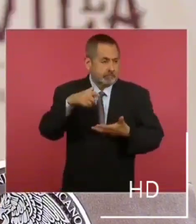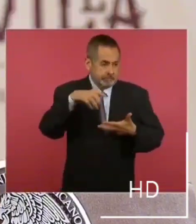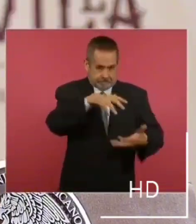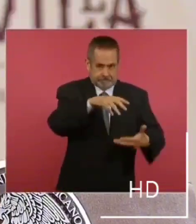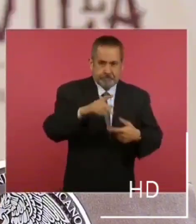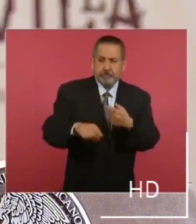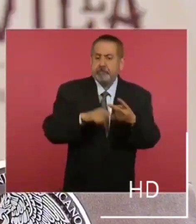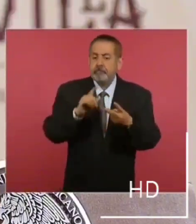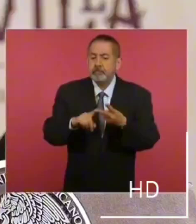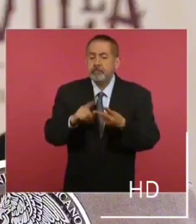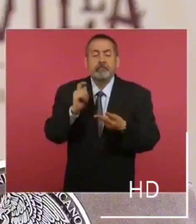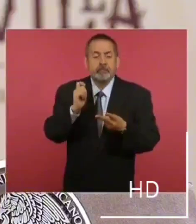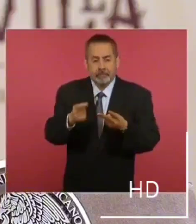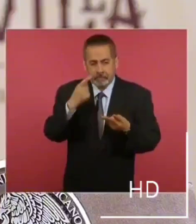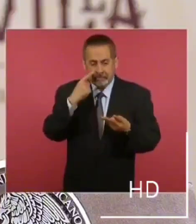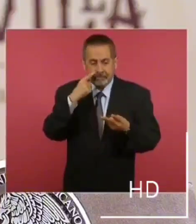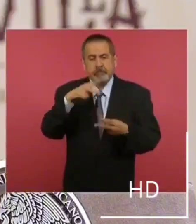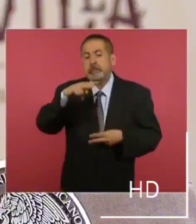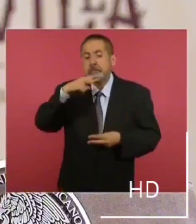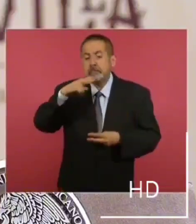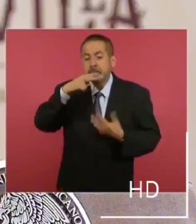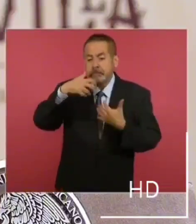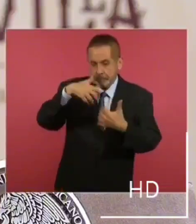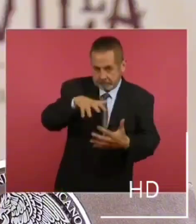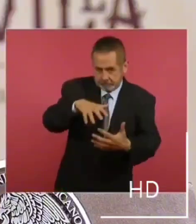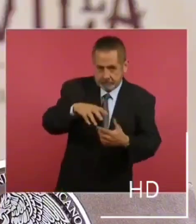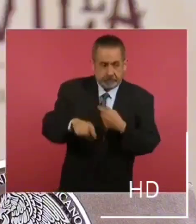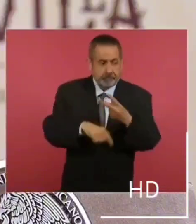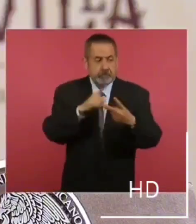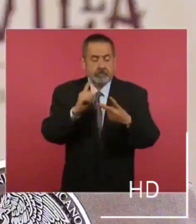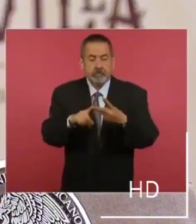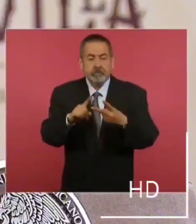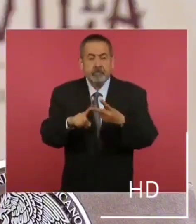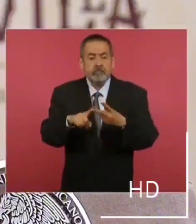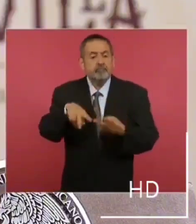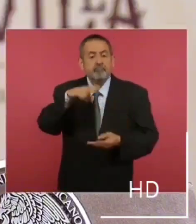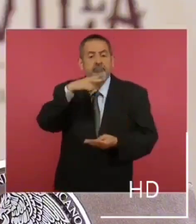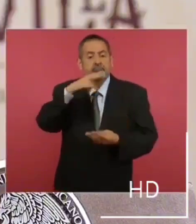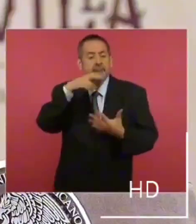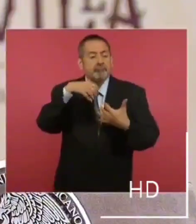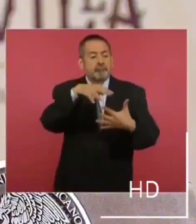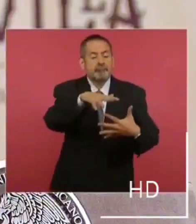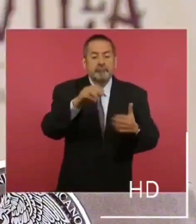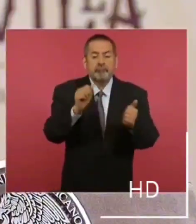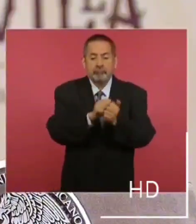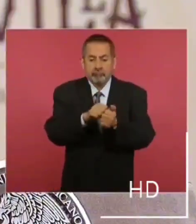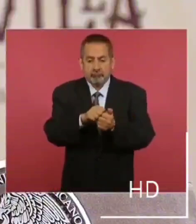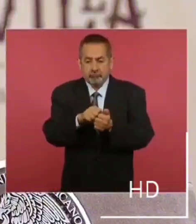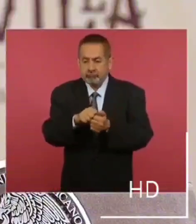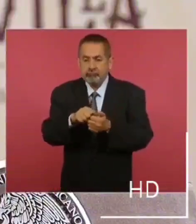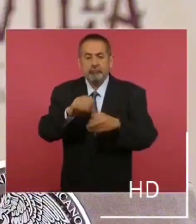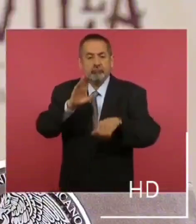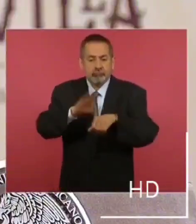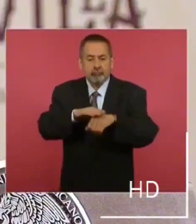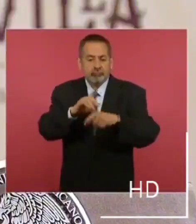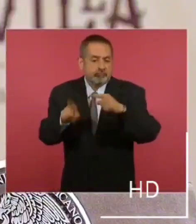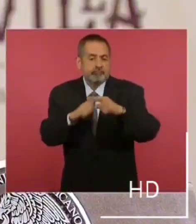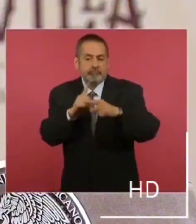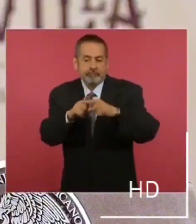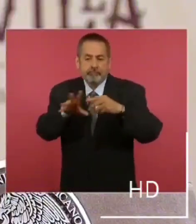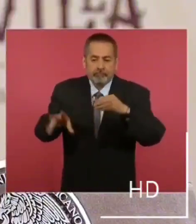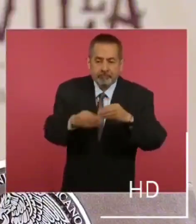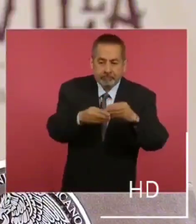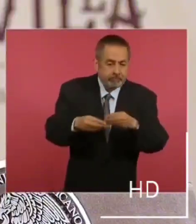Luego, este es el aguinaldo del sueldo base. Luego está el aguinaldo de la compensación garantizada,